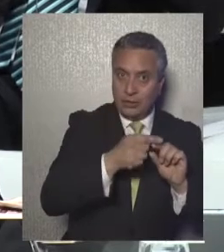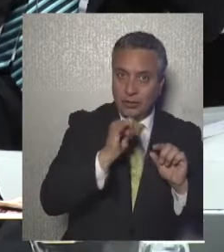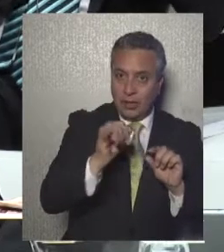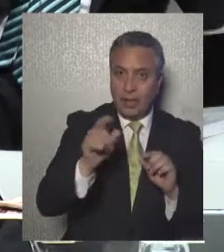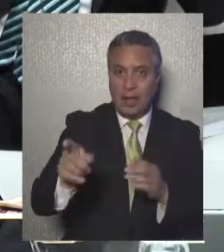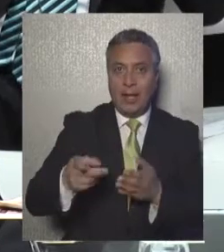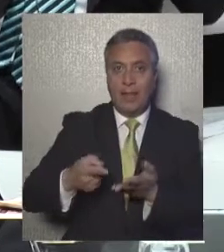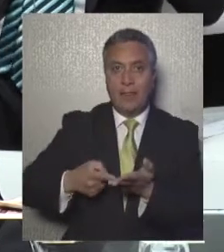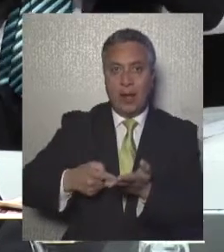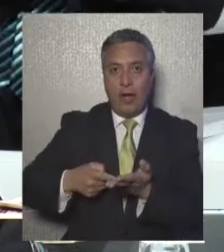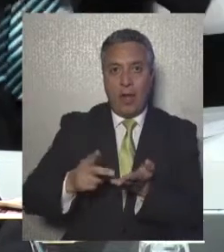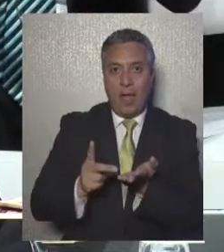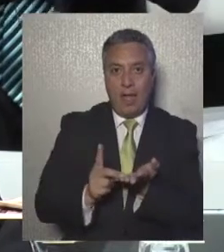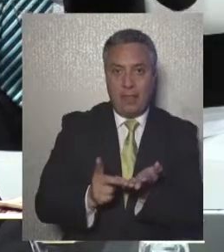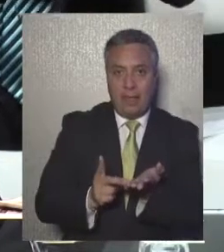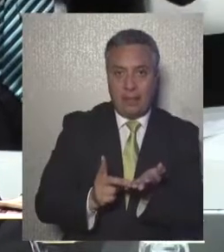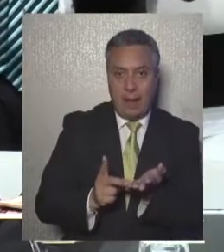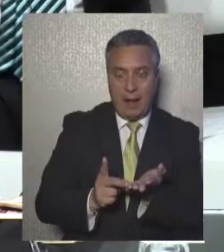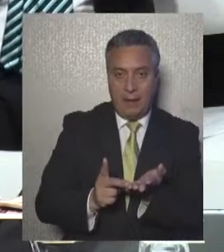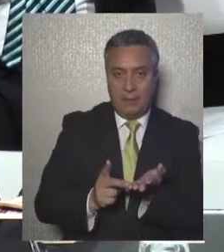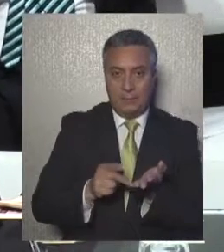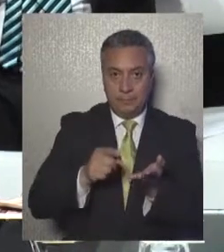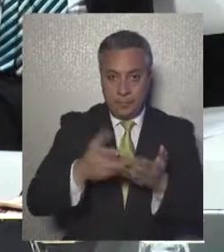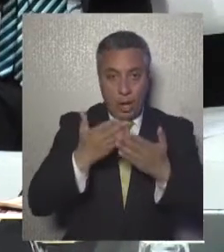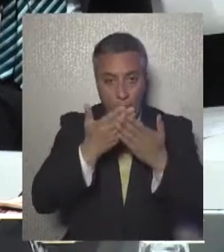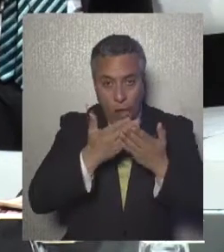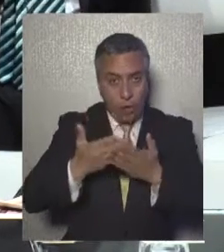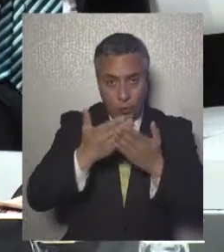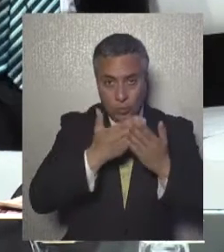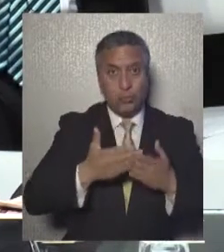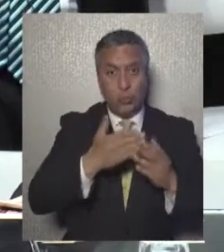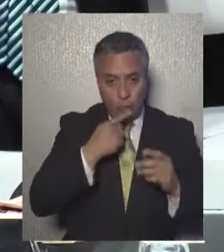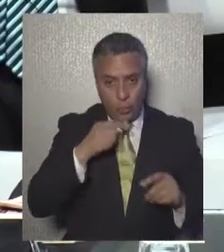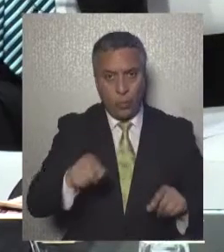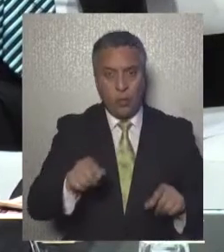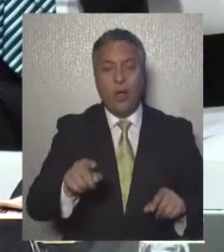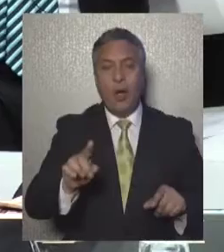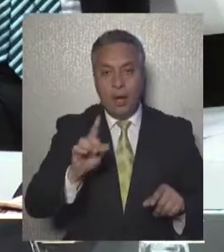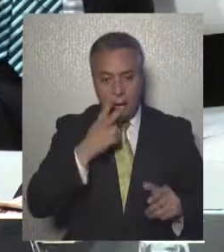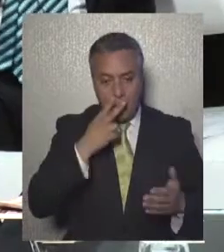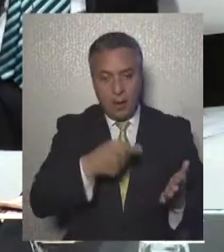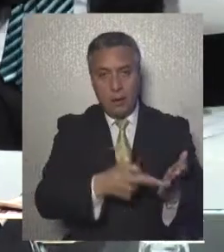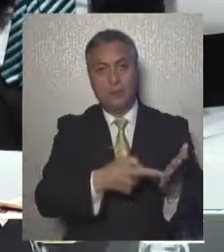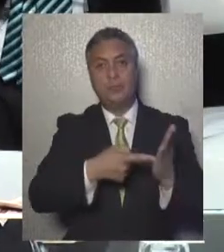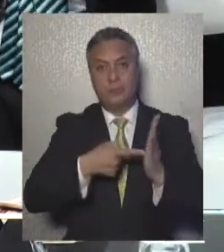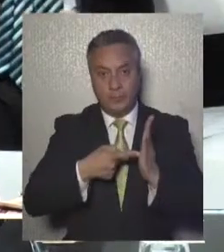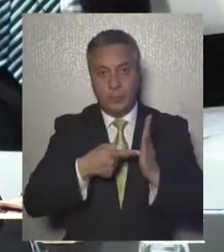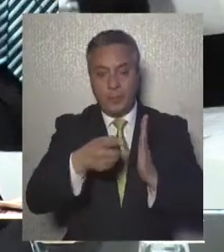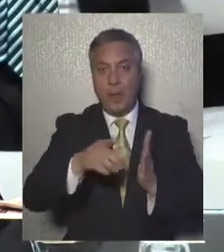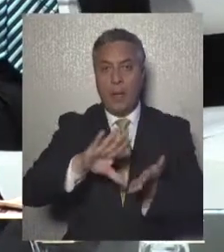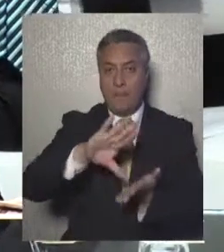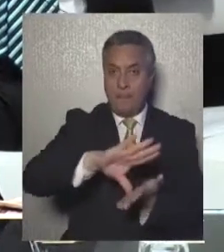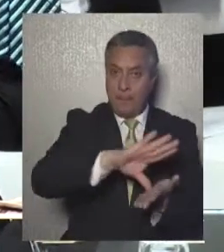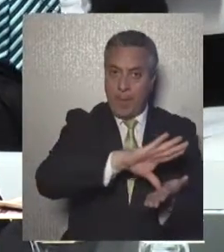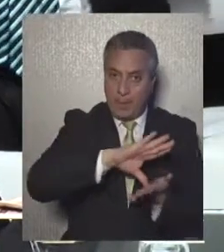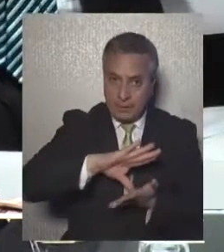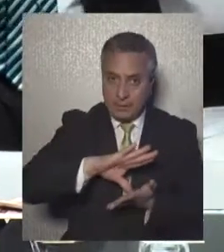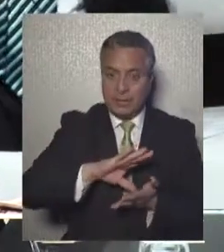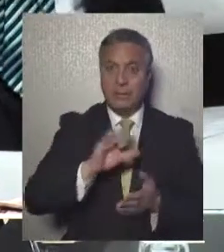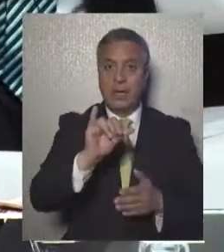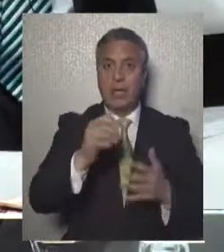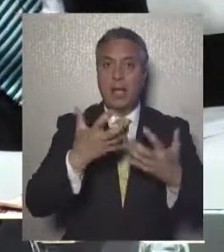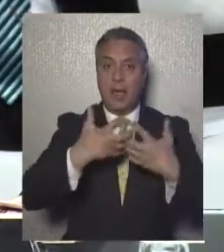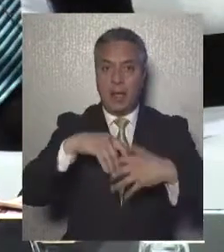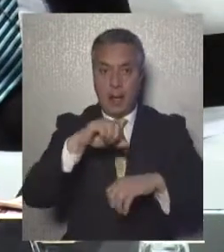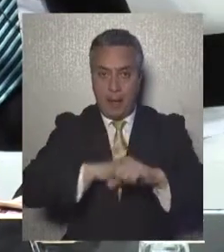digital. Los estudios econométricos señalan que los países y las empresas que se